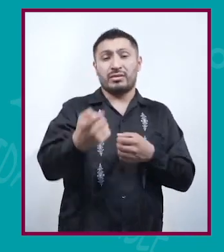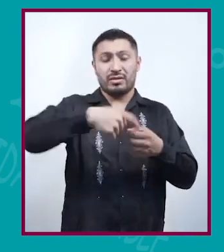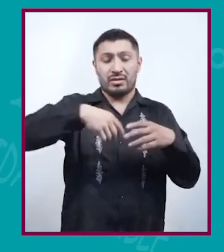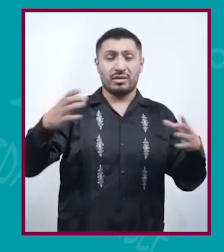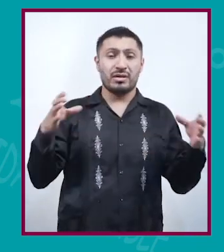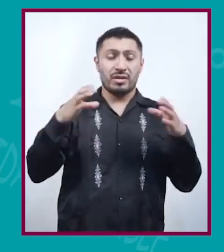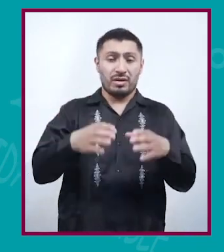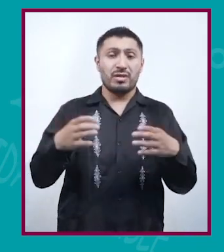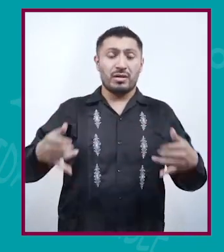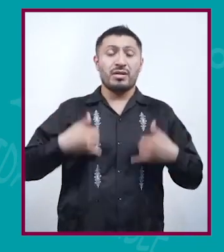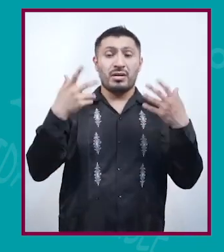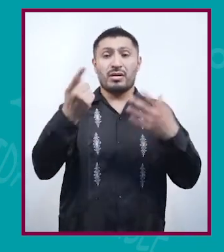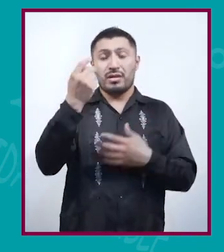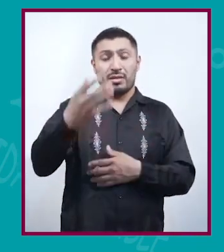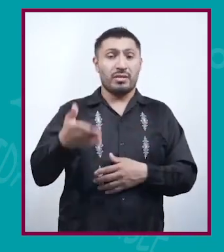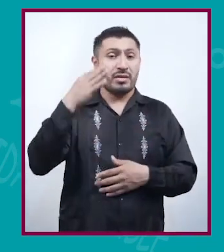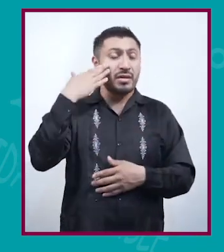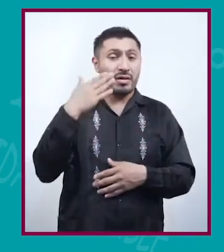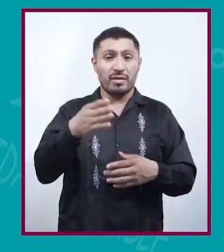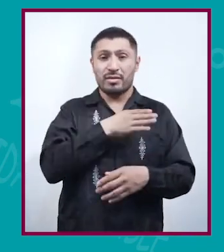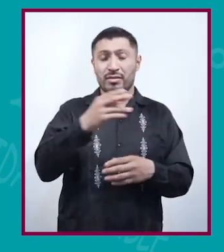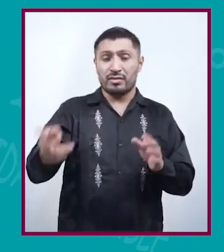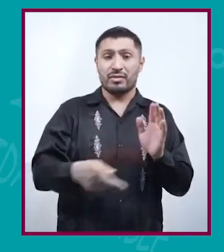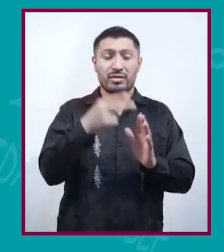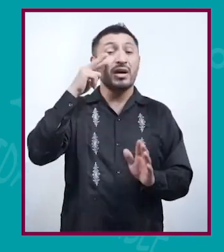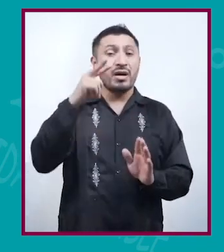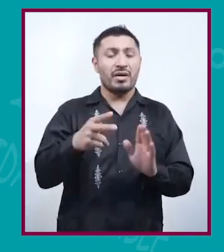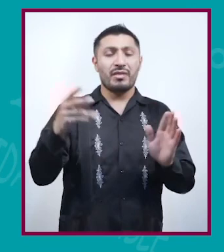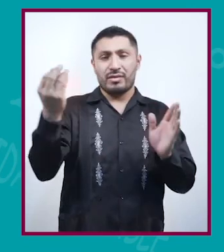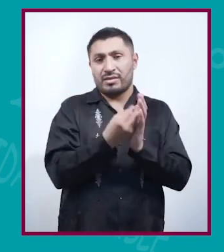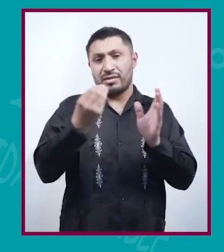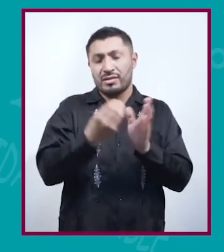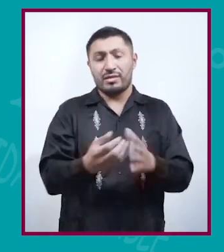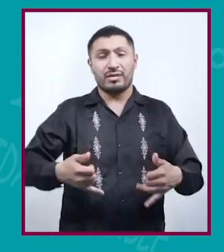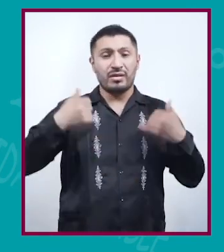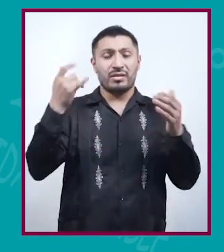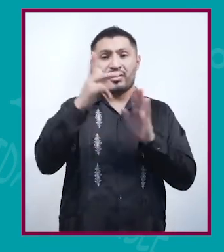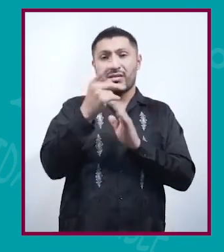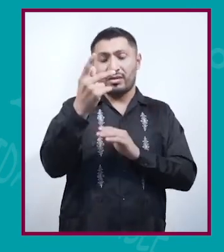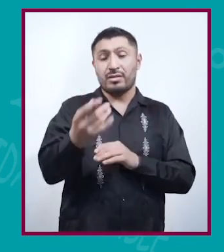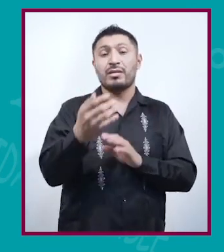jovenesencasa.cep.gov.mx y únete a la comunidad de Jóvenes en TV en Facebook. Vuelve a ver los